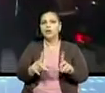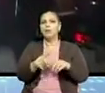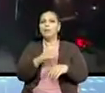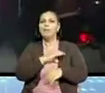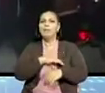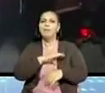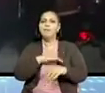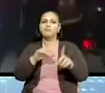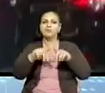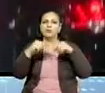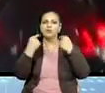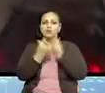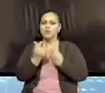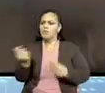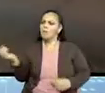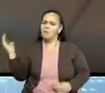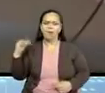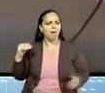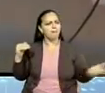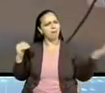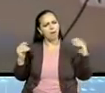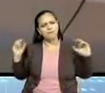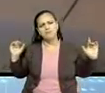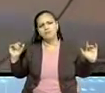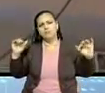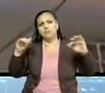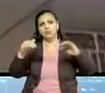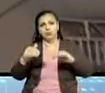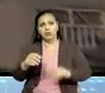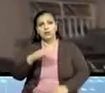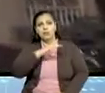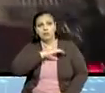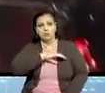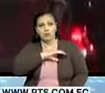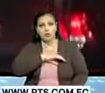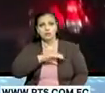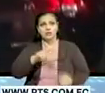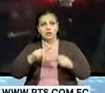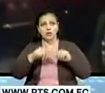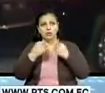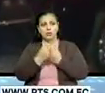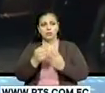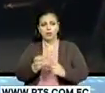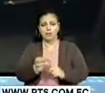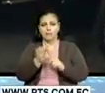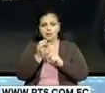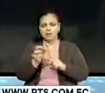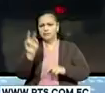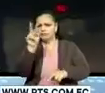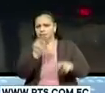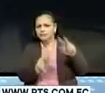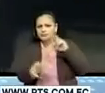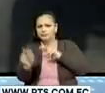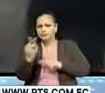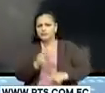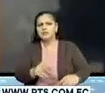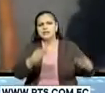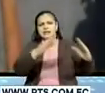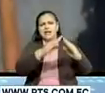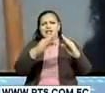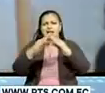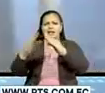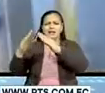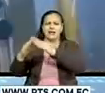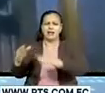de elementos de diferentes unidades especiales y tácticas de la policía realizan allanamientos a domicilios.